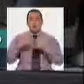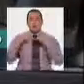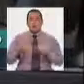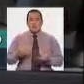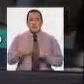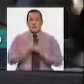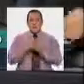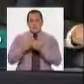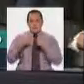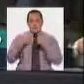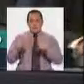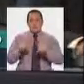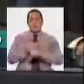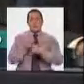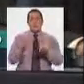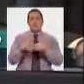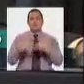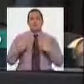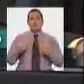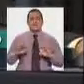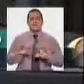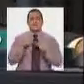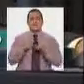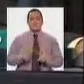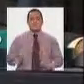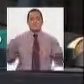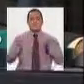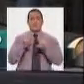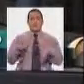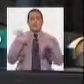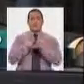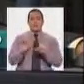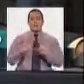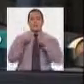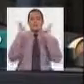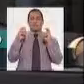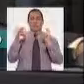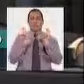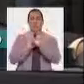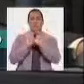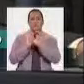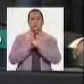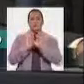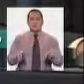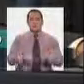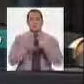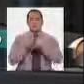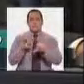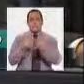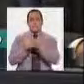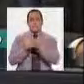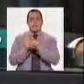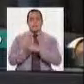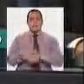esa prueba no tiene ningún valor legal desde el punto de vista constitucional y legal.